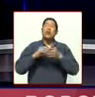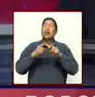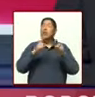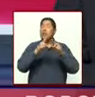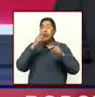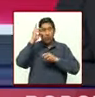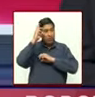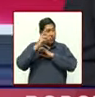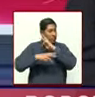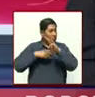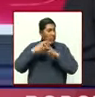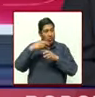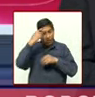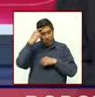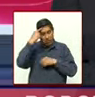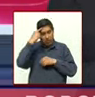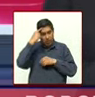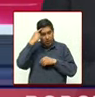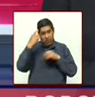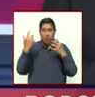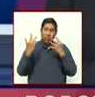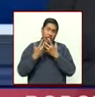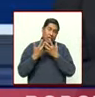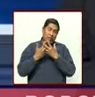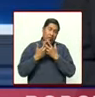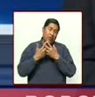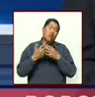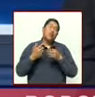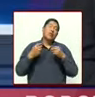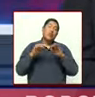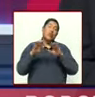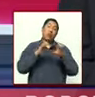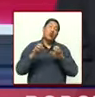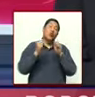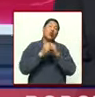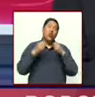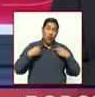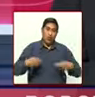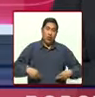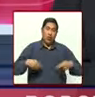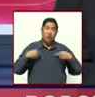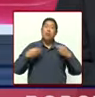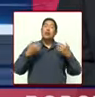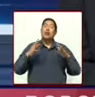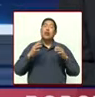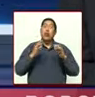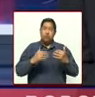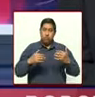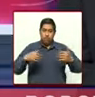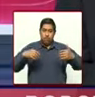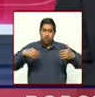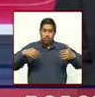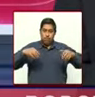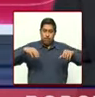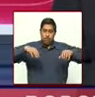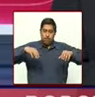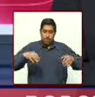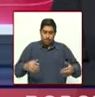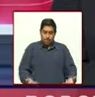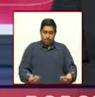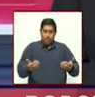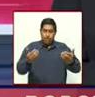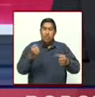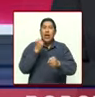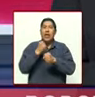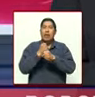libros que imaginaron un futuro donde las máquinas convivirían con los humanos. Ese futuro ya está aquí, y los robots humanoides diseñados para convivir y